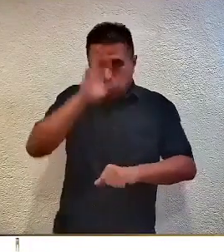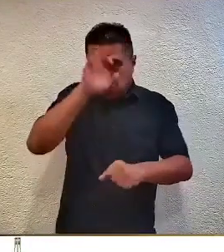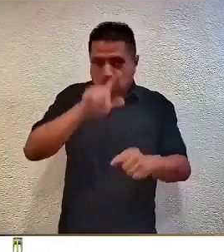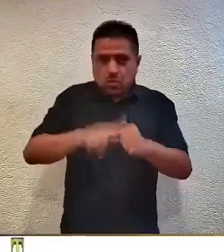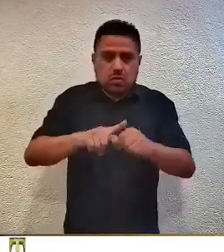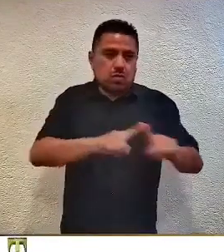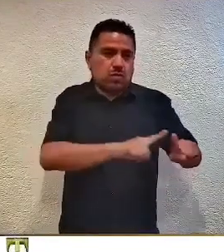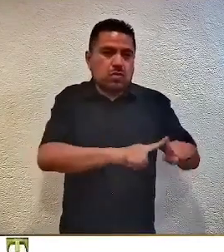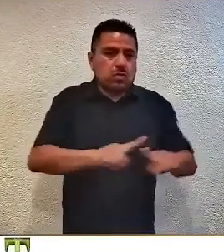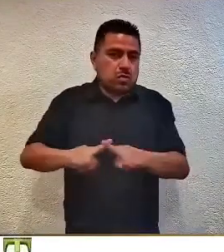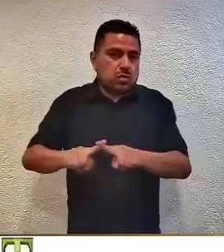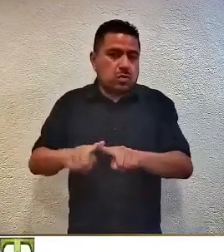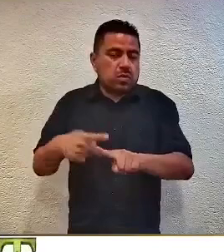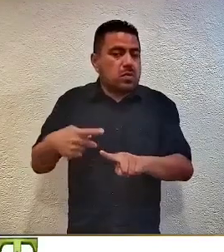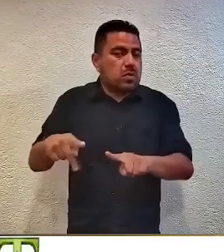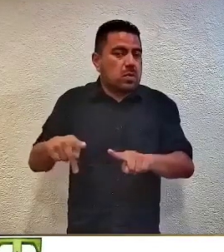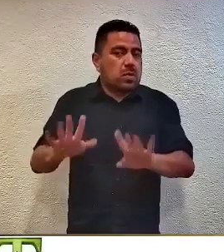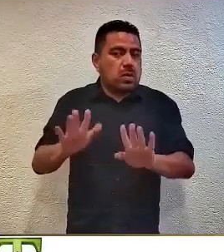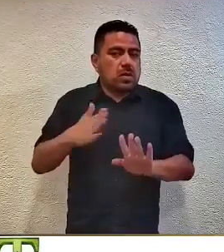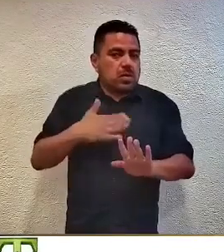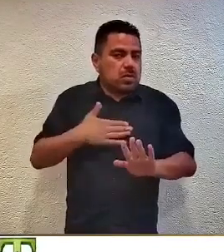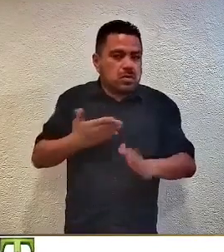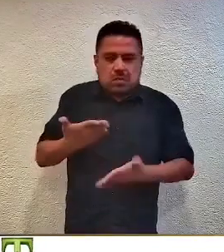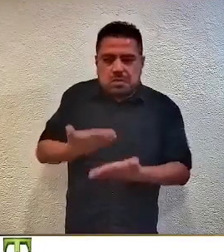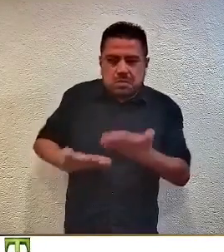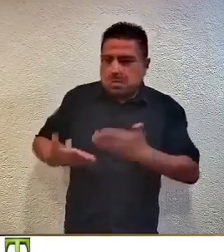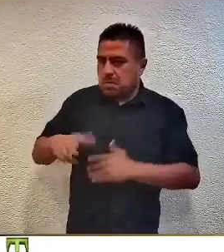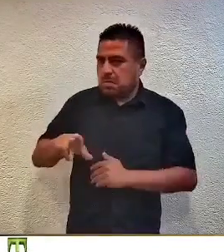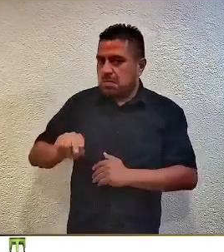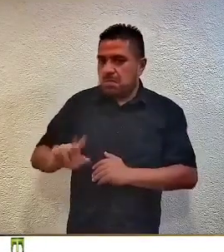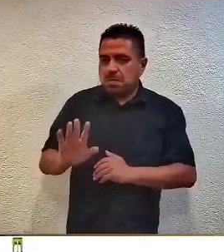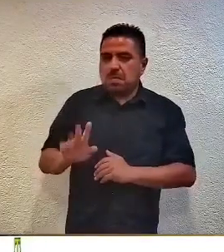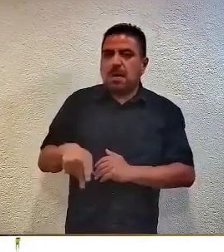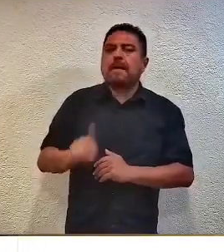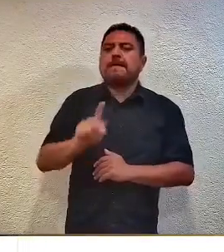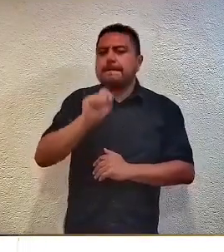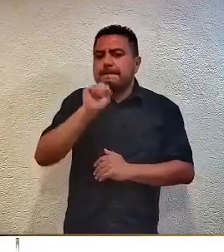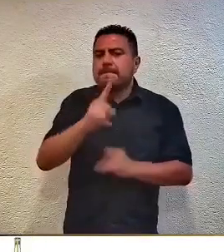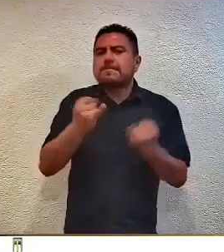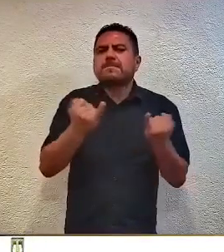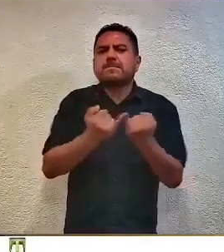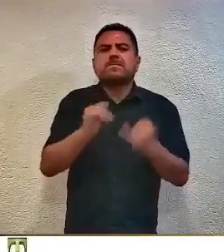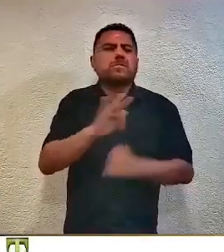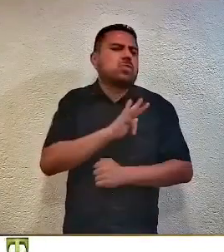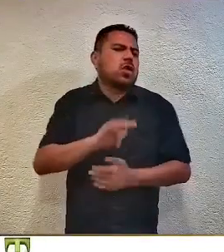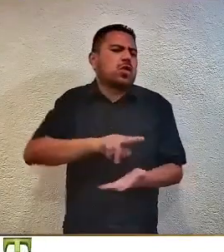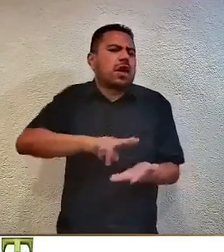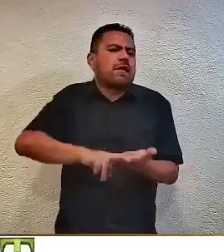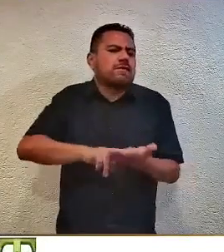interculturales, y cuestión que yo lo comparto, pero también podemos valorar qué